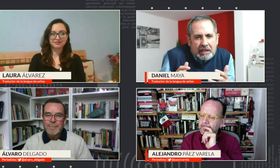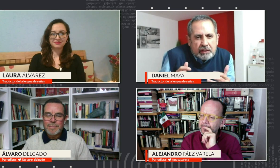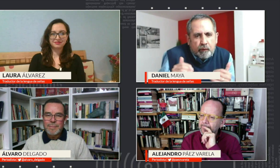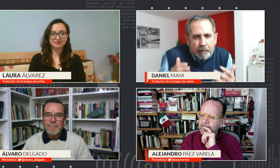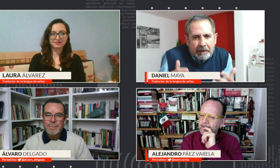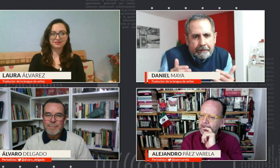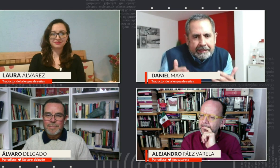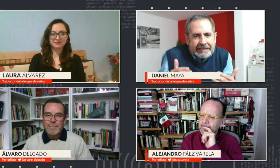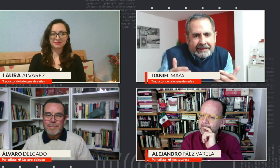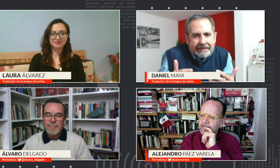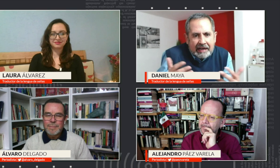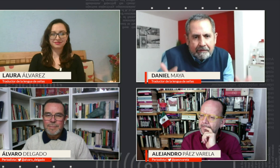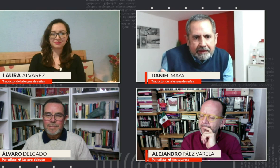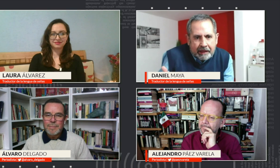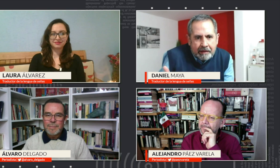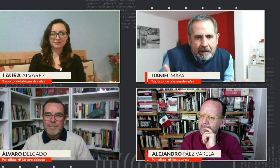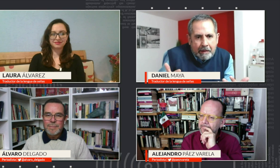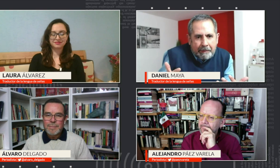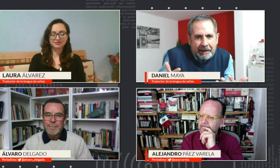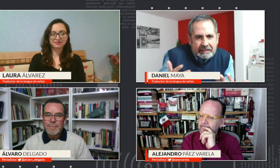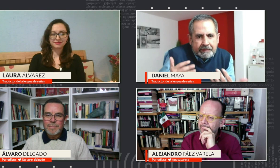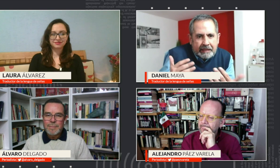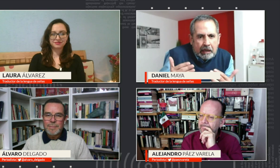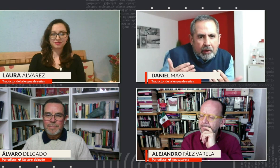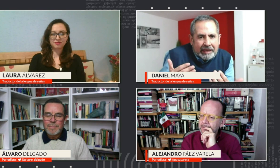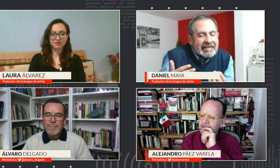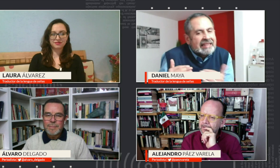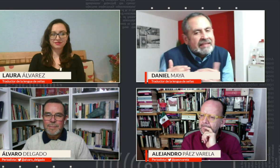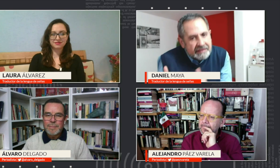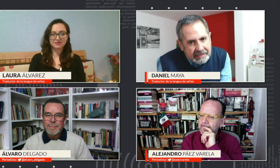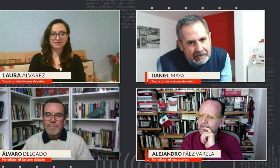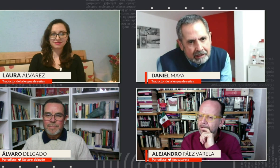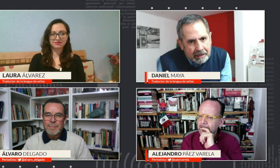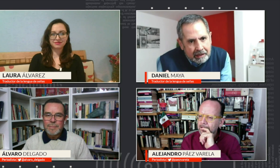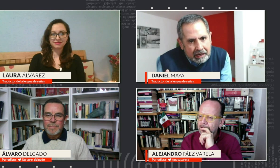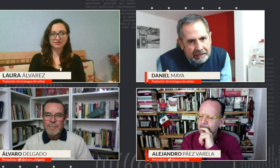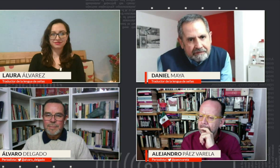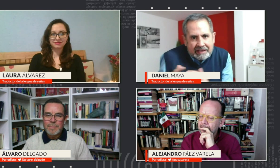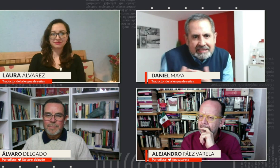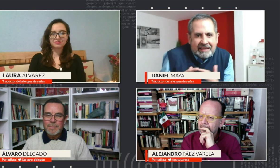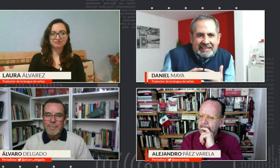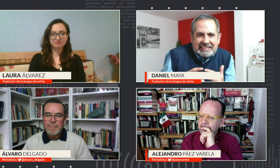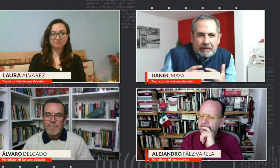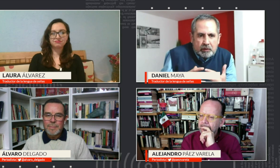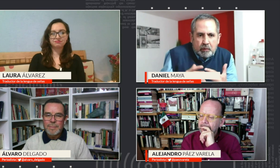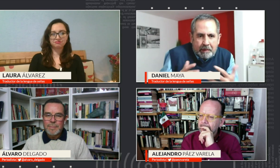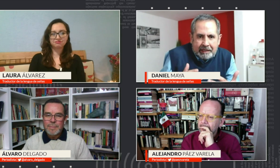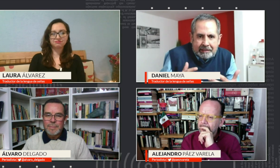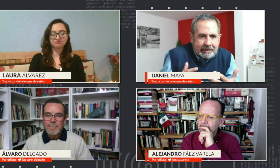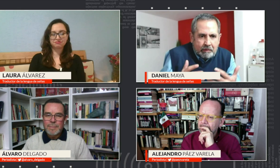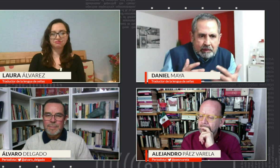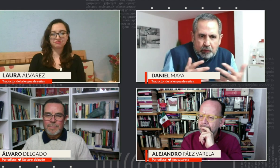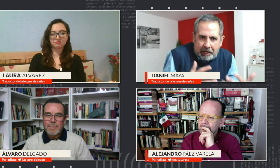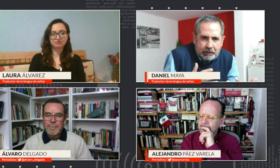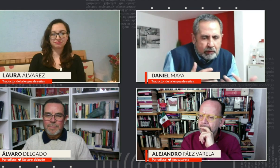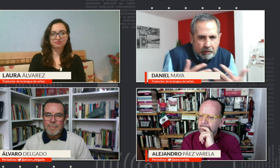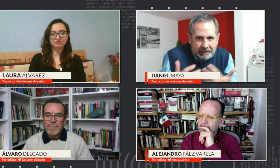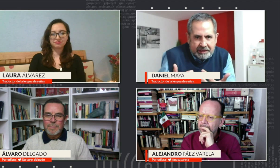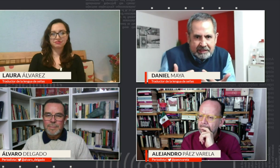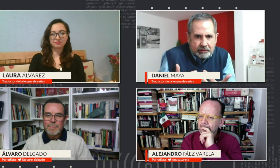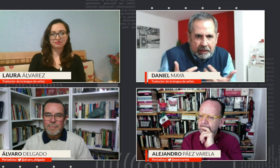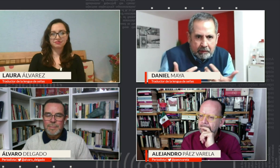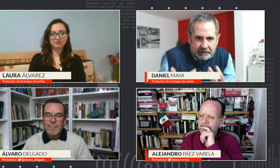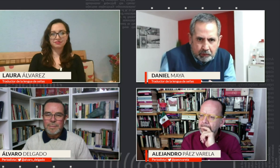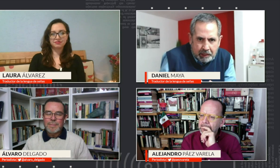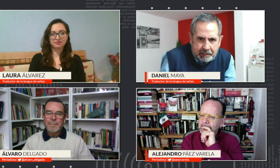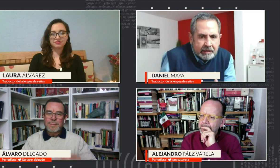su cultura, su forma de ver y entender la vida, para aceptar algo que es artificial. a diferencia de las lenguas humanas, lenguas orales o lenguas